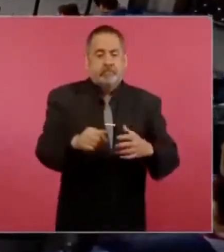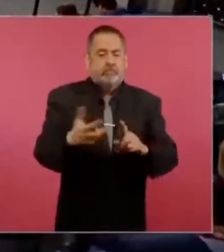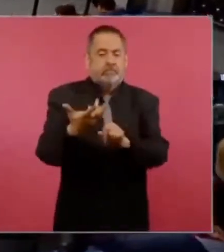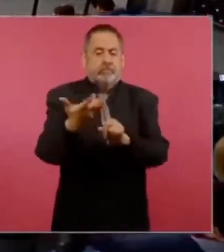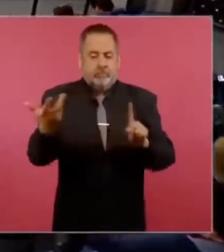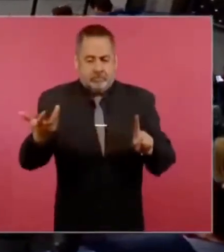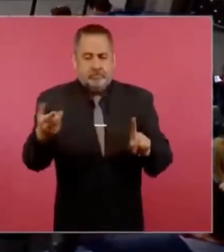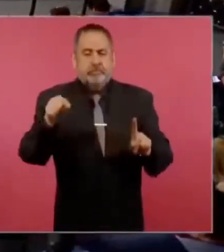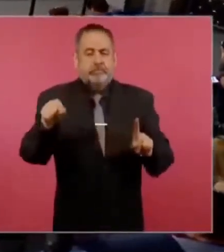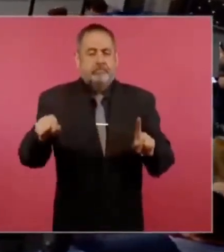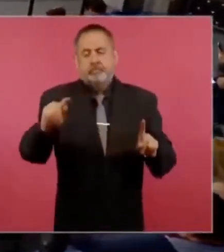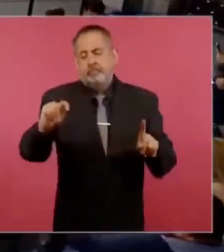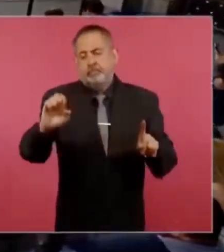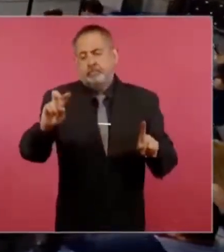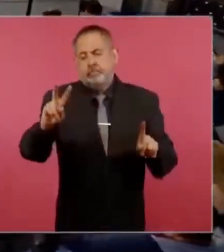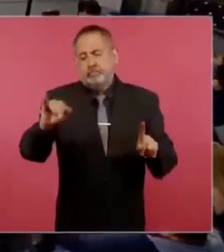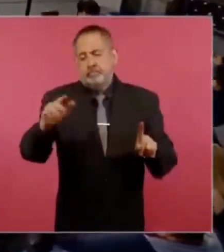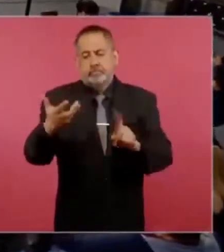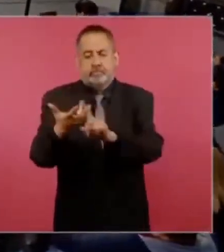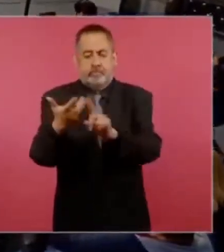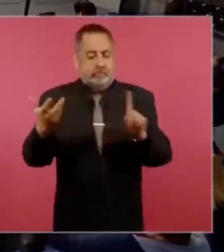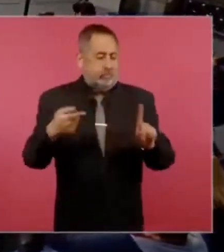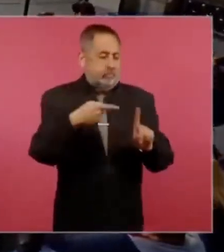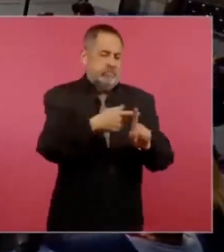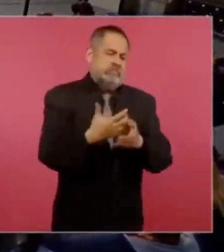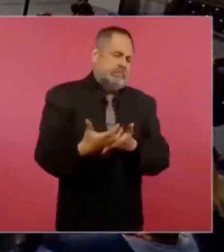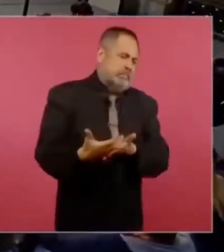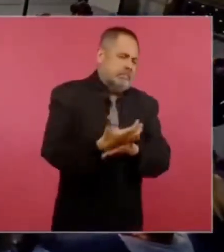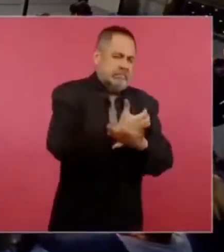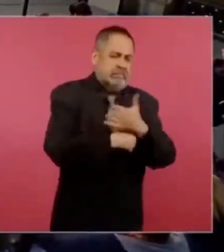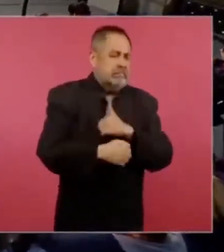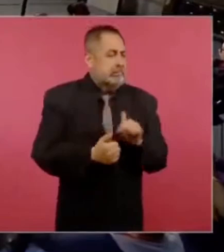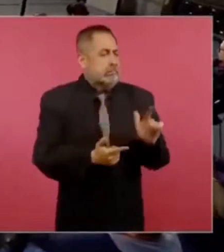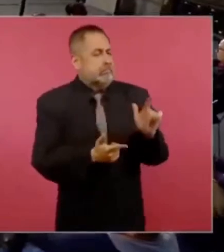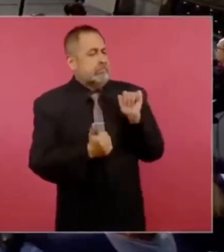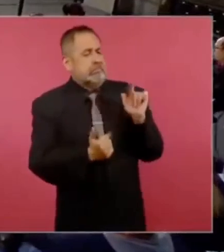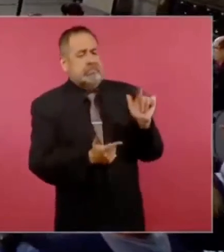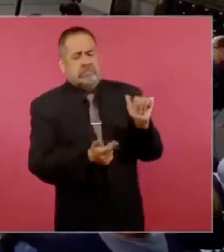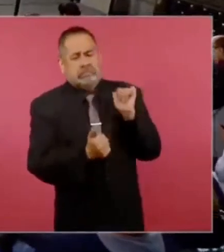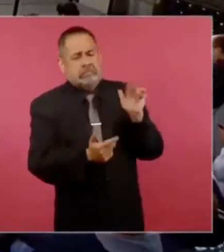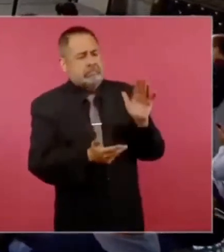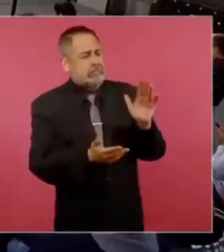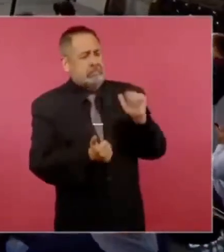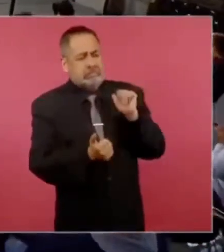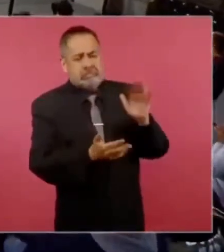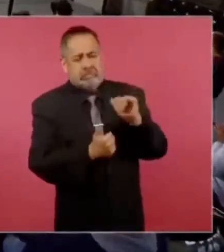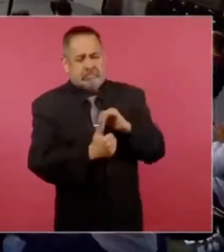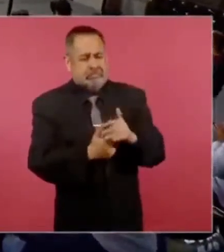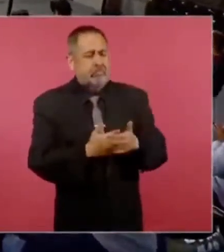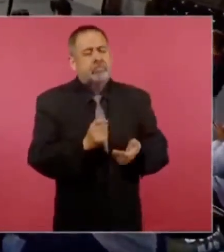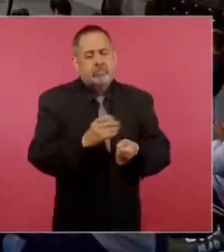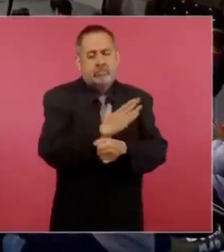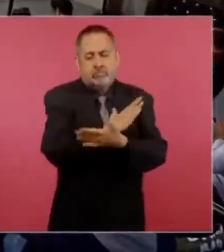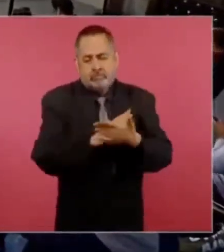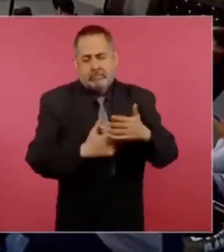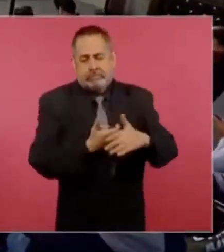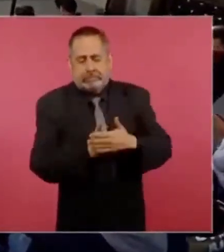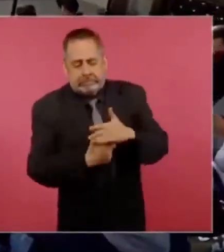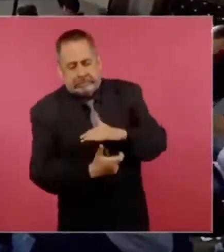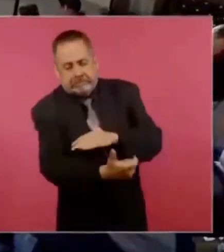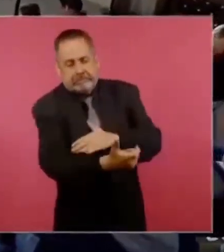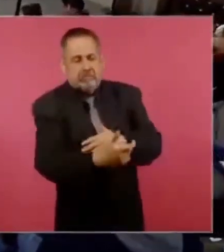Televisa porque cobraba por fuera, o recibía moches